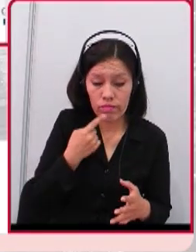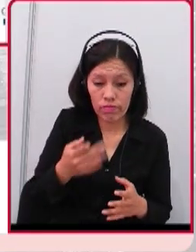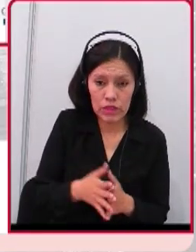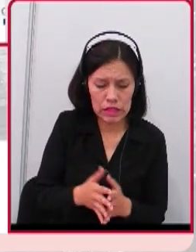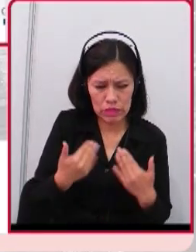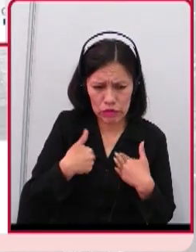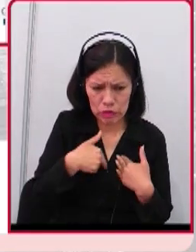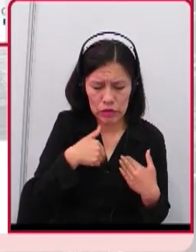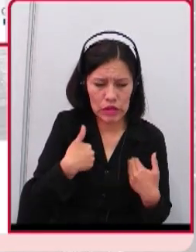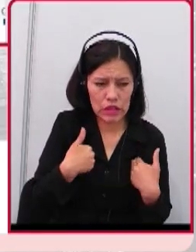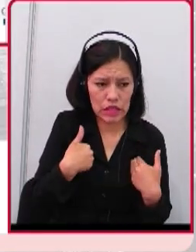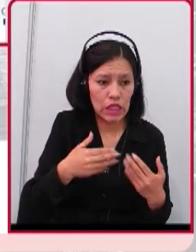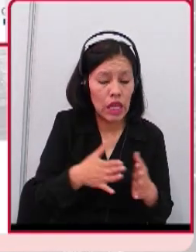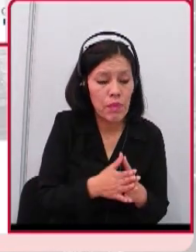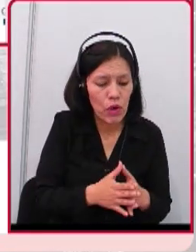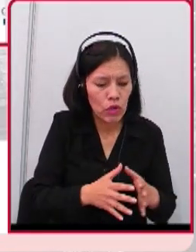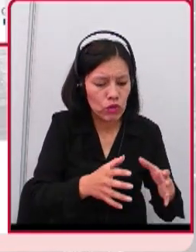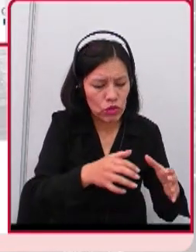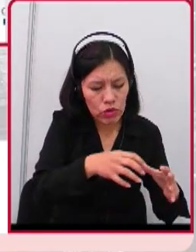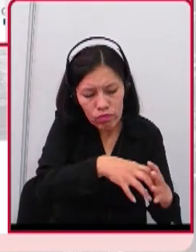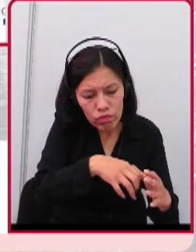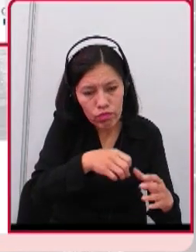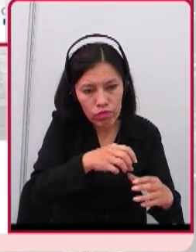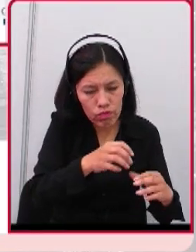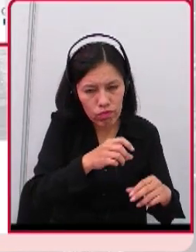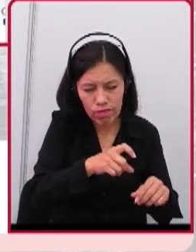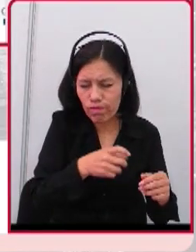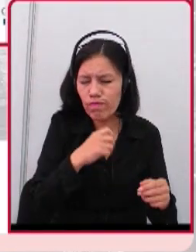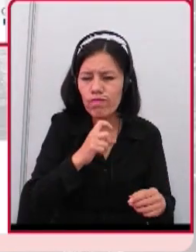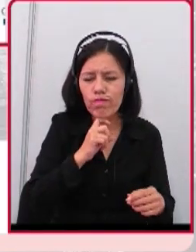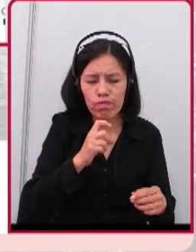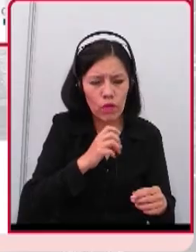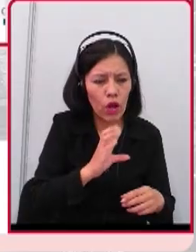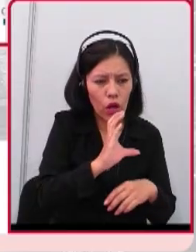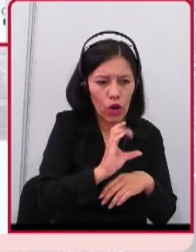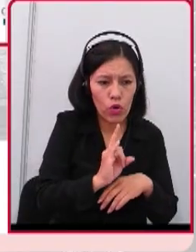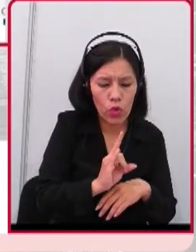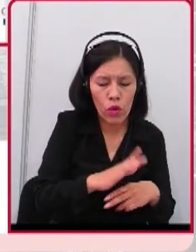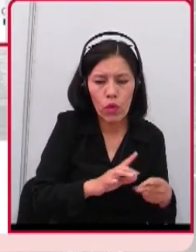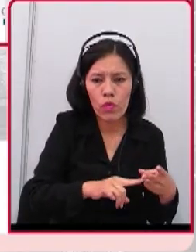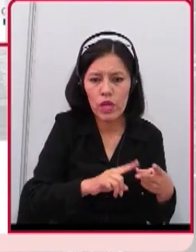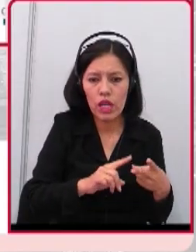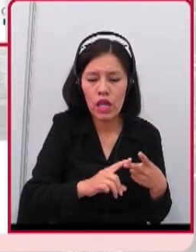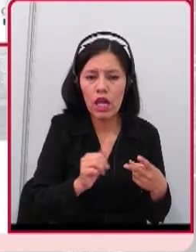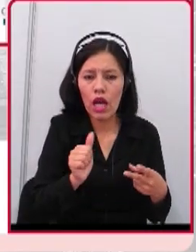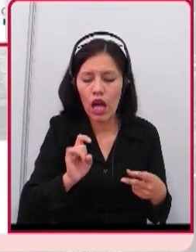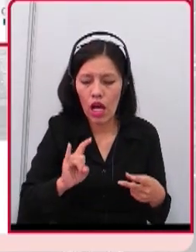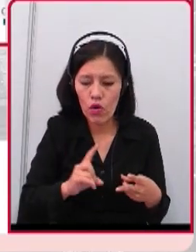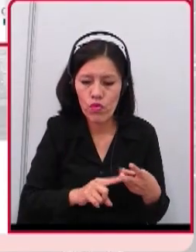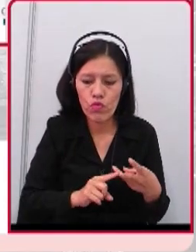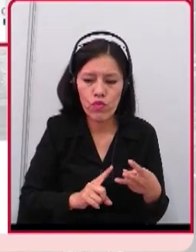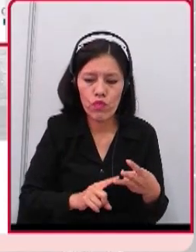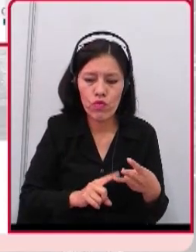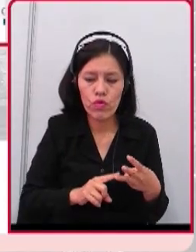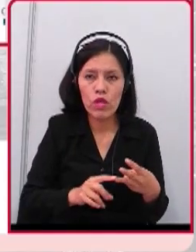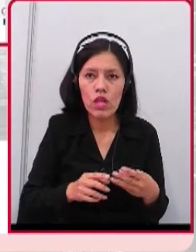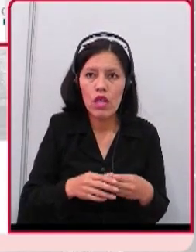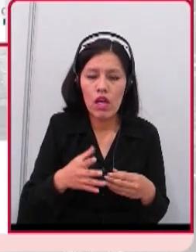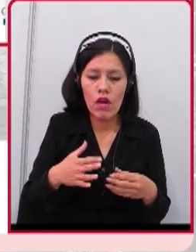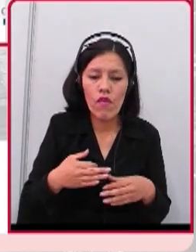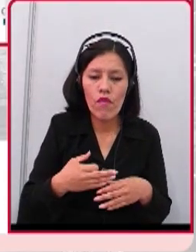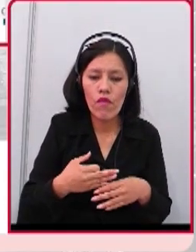de cobre principalmente arsenical, con contenidos de plata y oro, estos en formas de